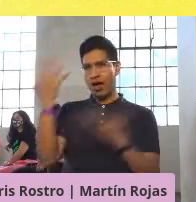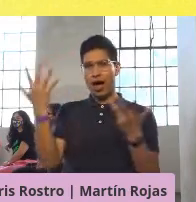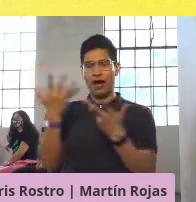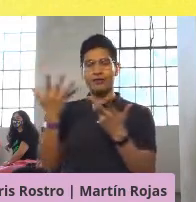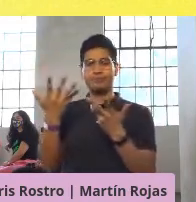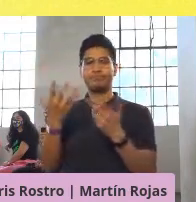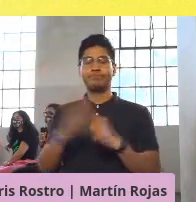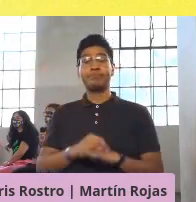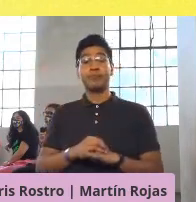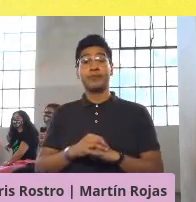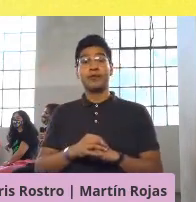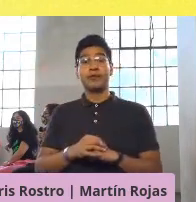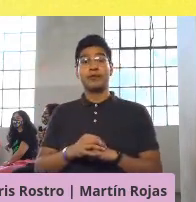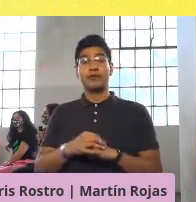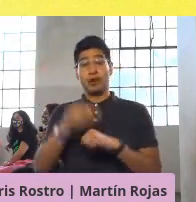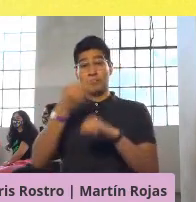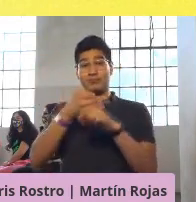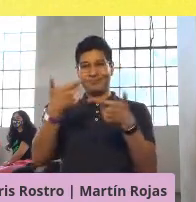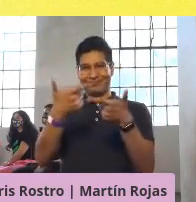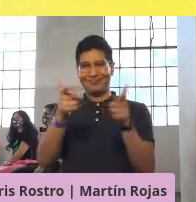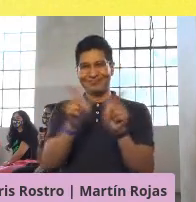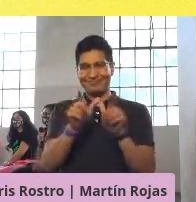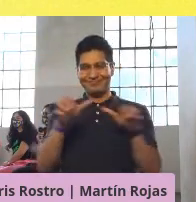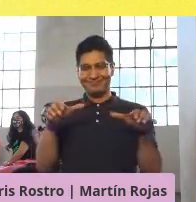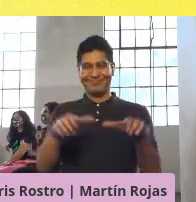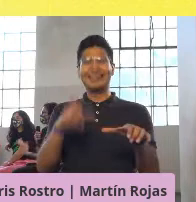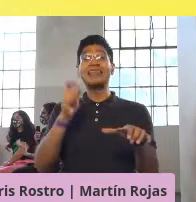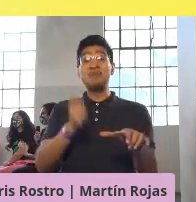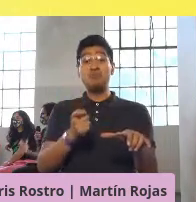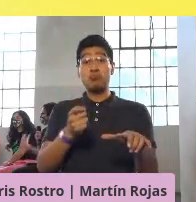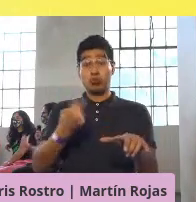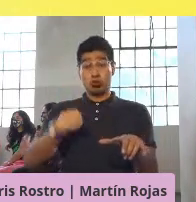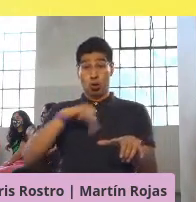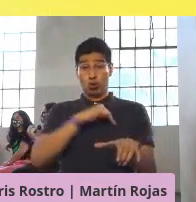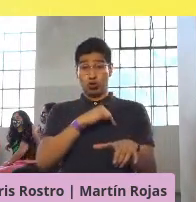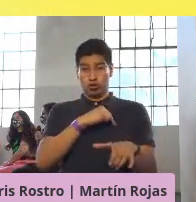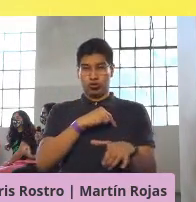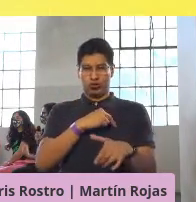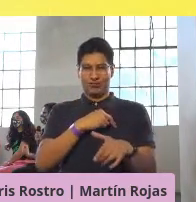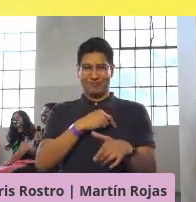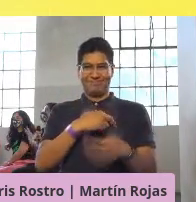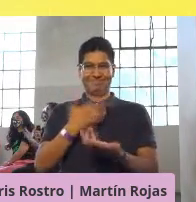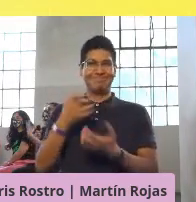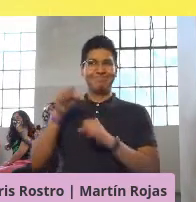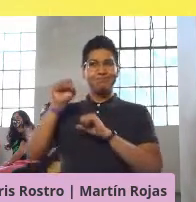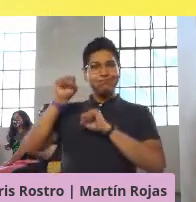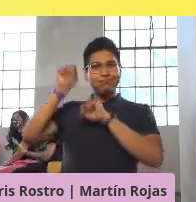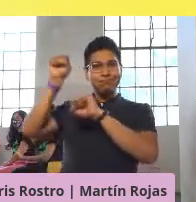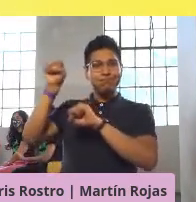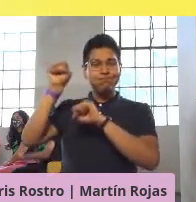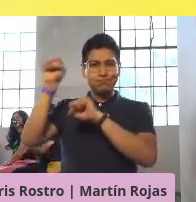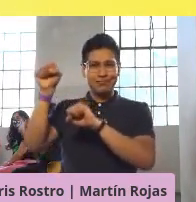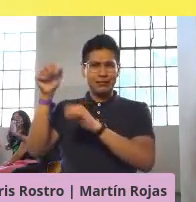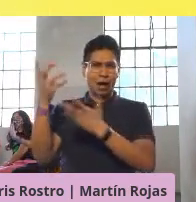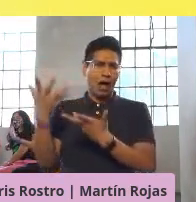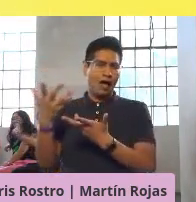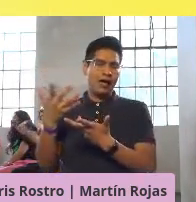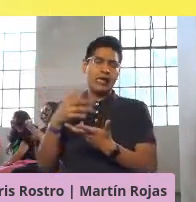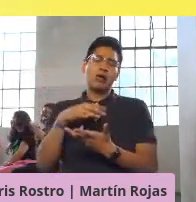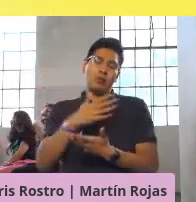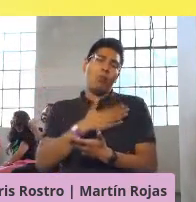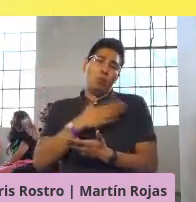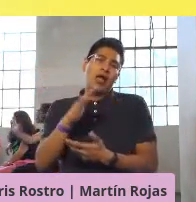Fierras Fierras es que en realidad ninguna de nosotras es activista como de corazón, o sea, sí de corazón,